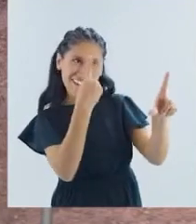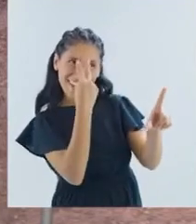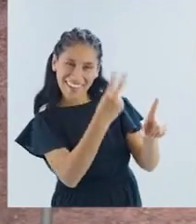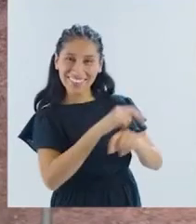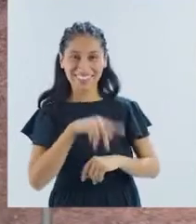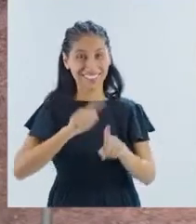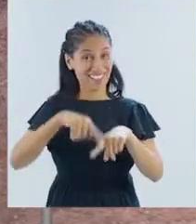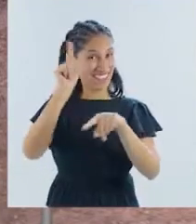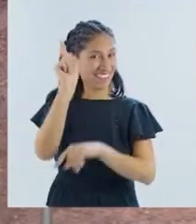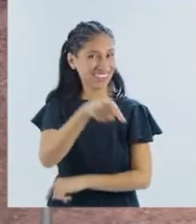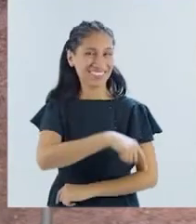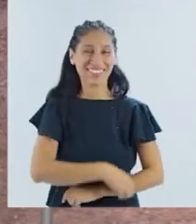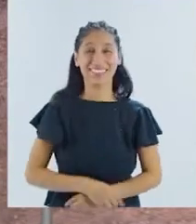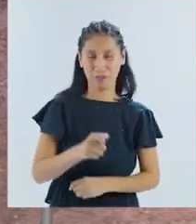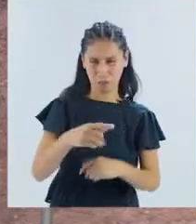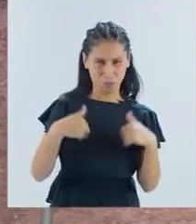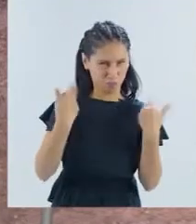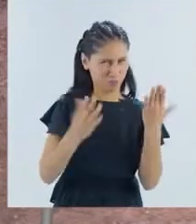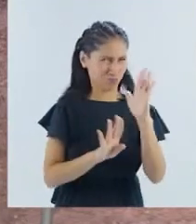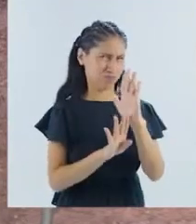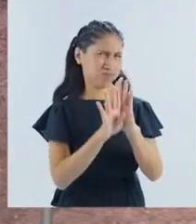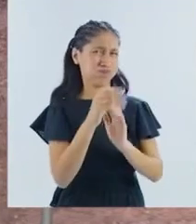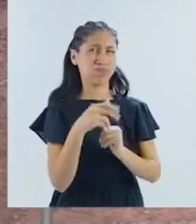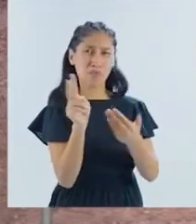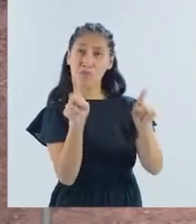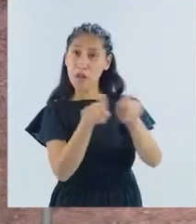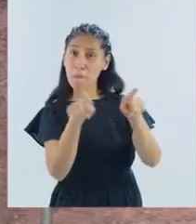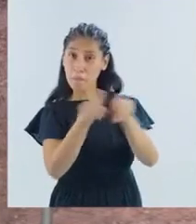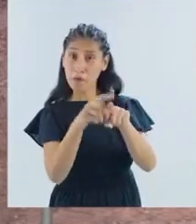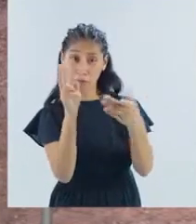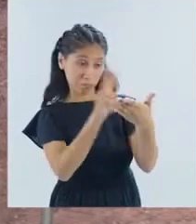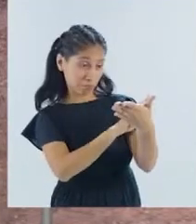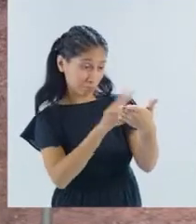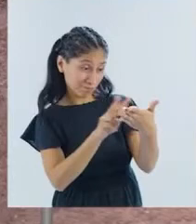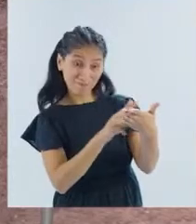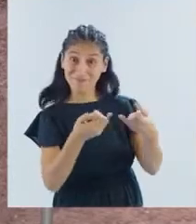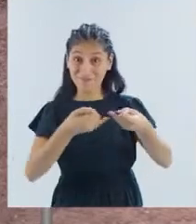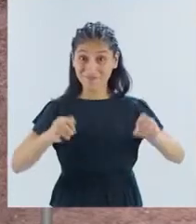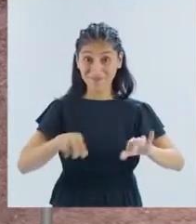practicando. Todo depende de ti. Puedes ver más sobre la sesión